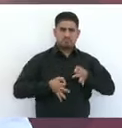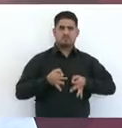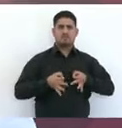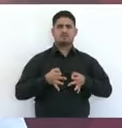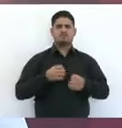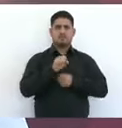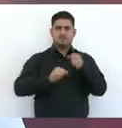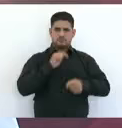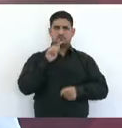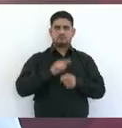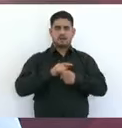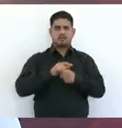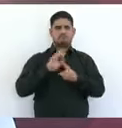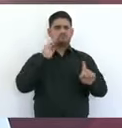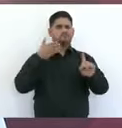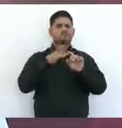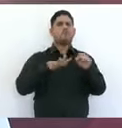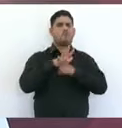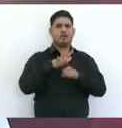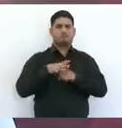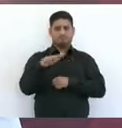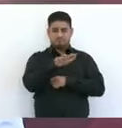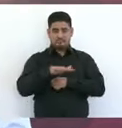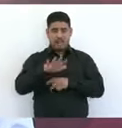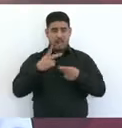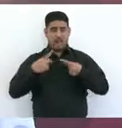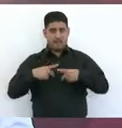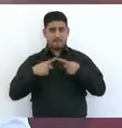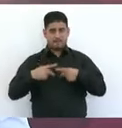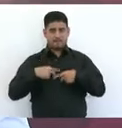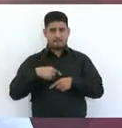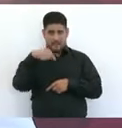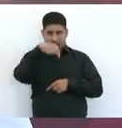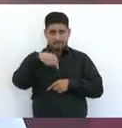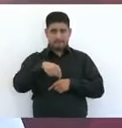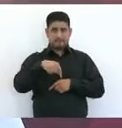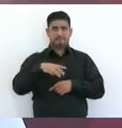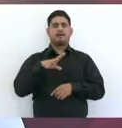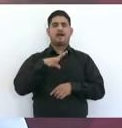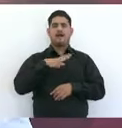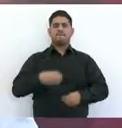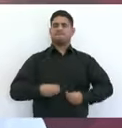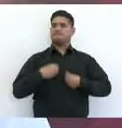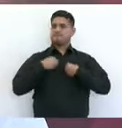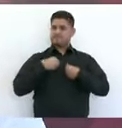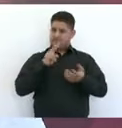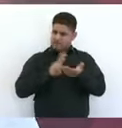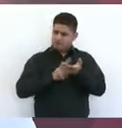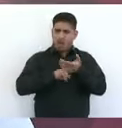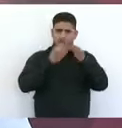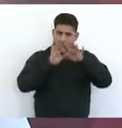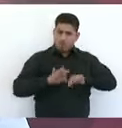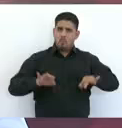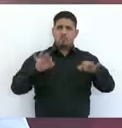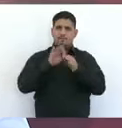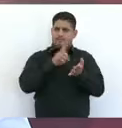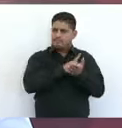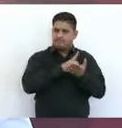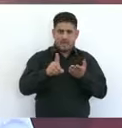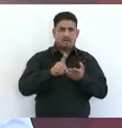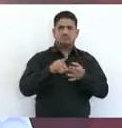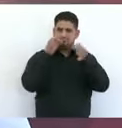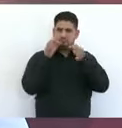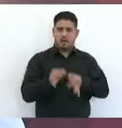las condiciones para que las y los habitantes de esta zona tengan una vida digna, con sus derechos